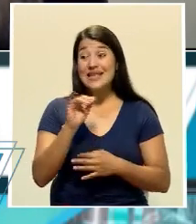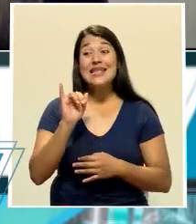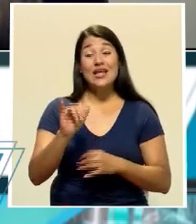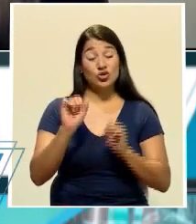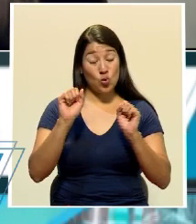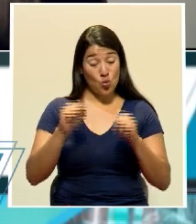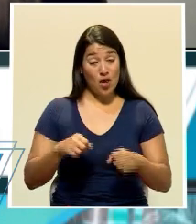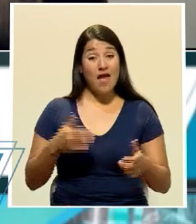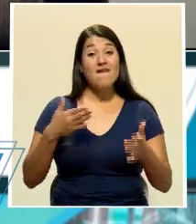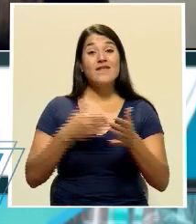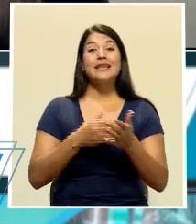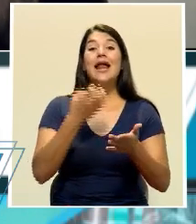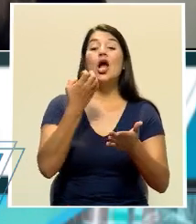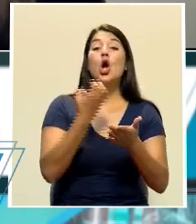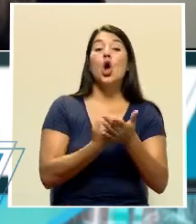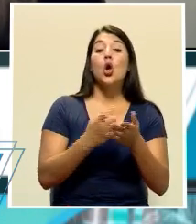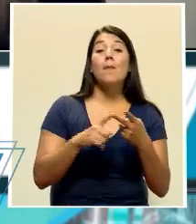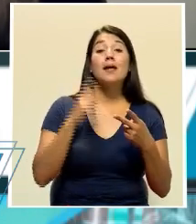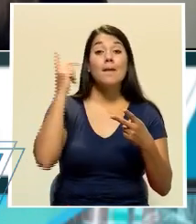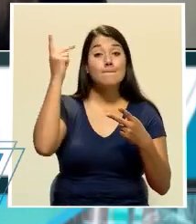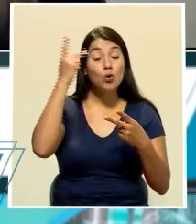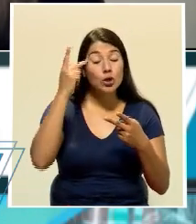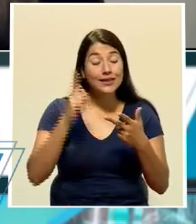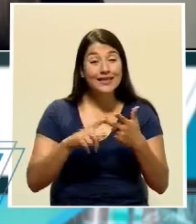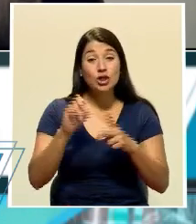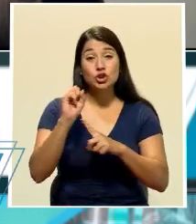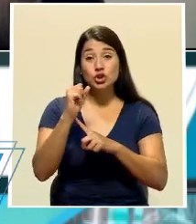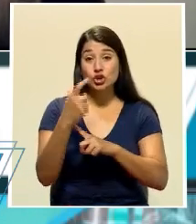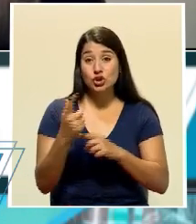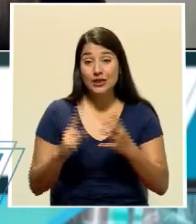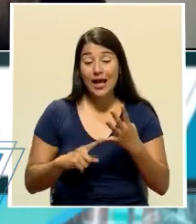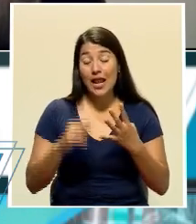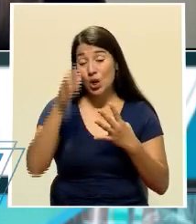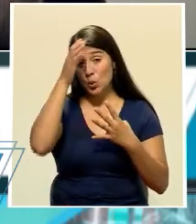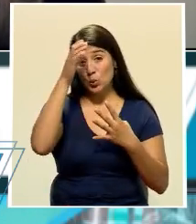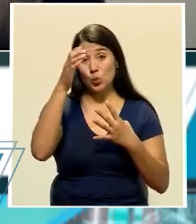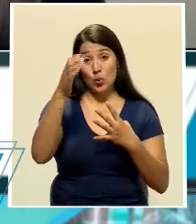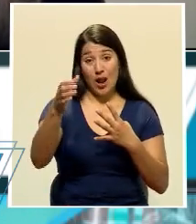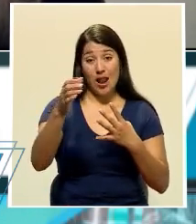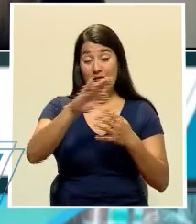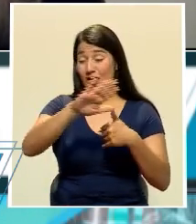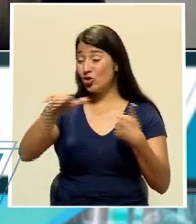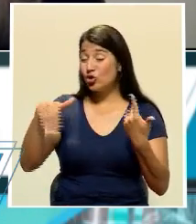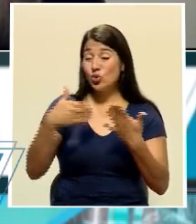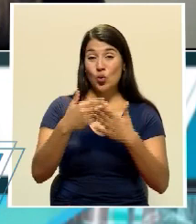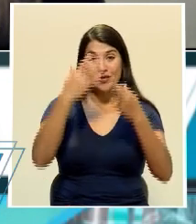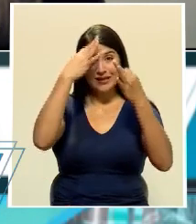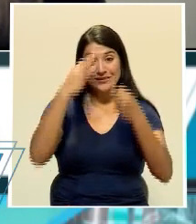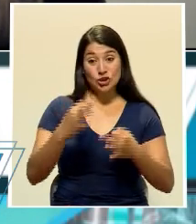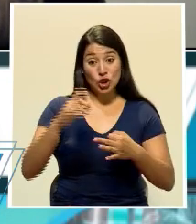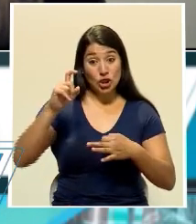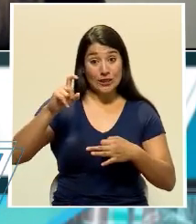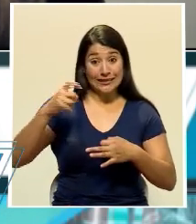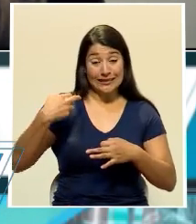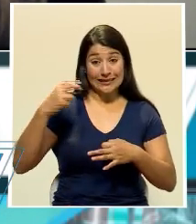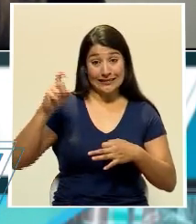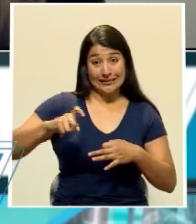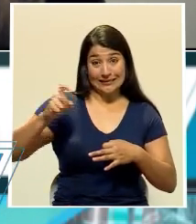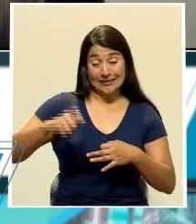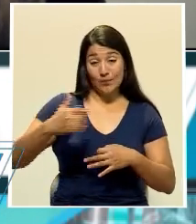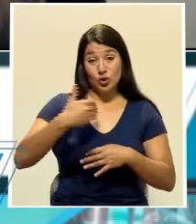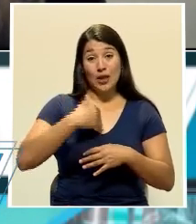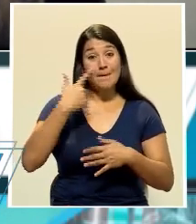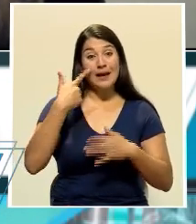lo económico, en lo político, en lo social, en lo cultural, todas las decisiones que tenemos que tomar para